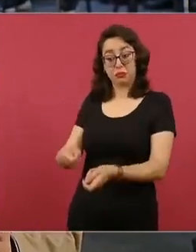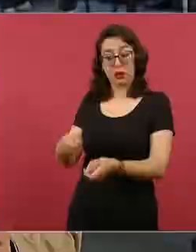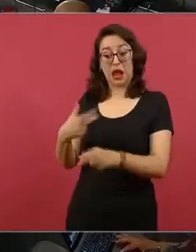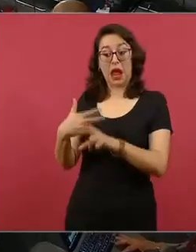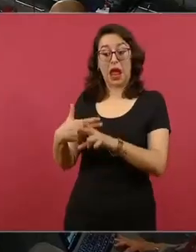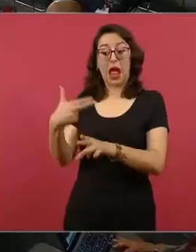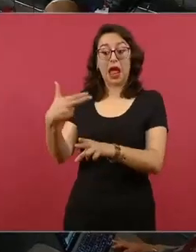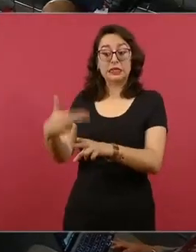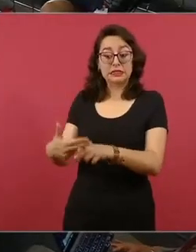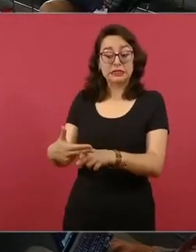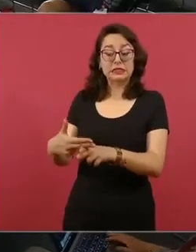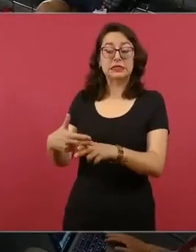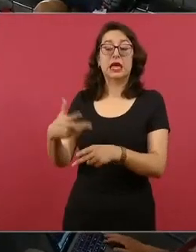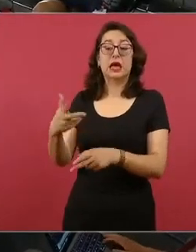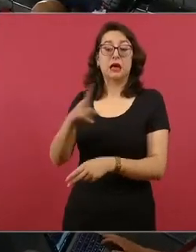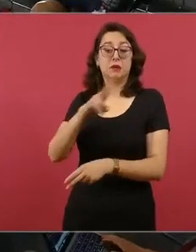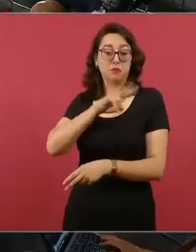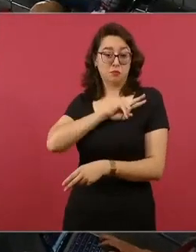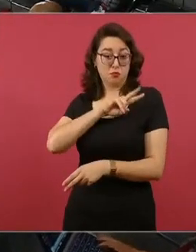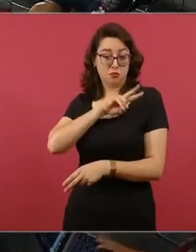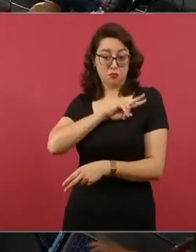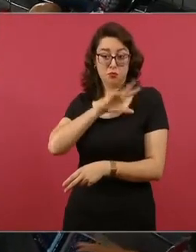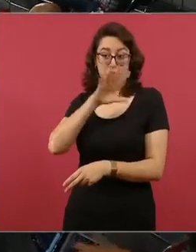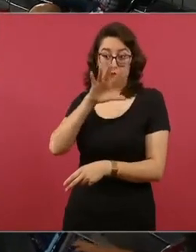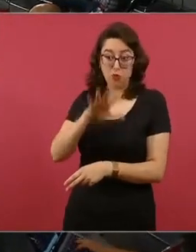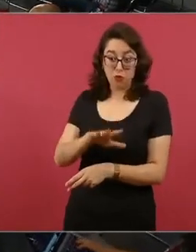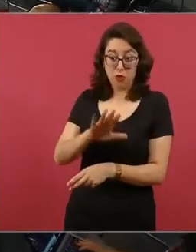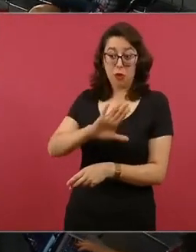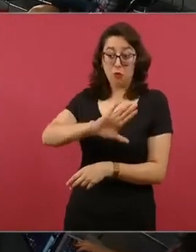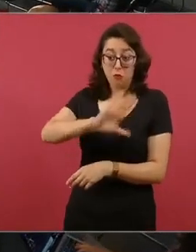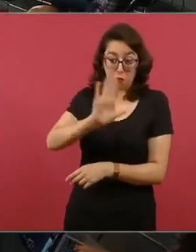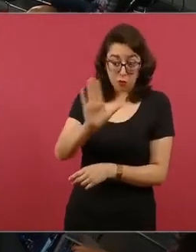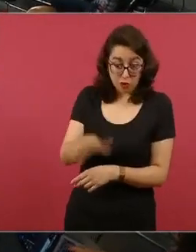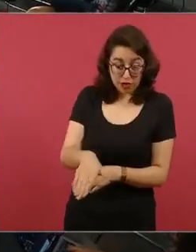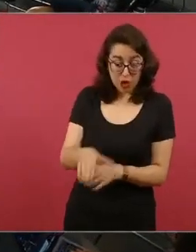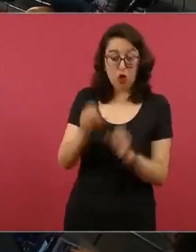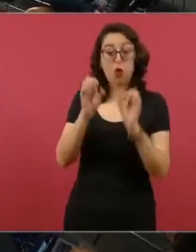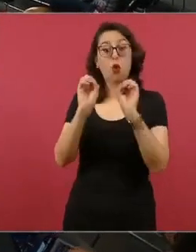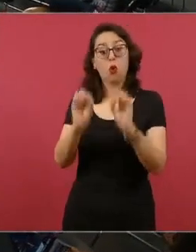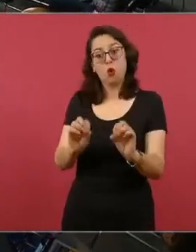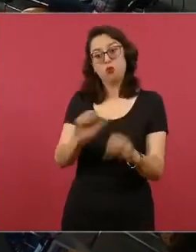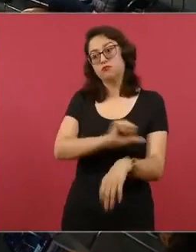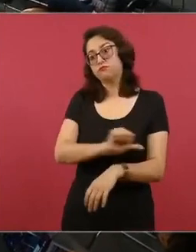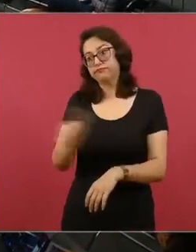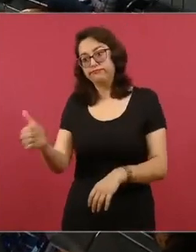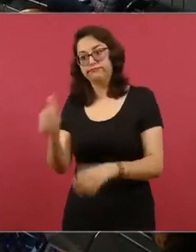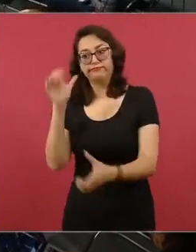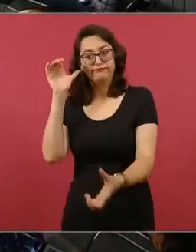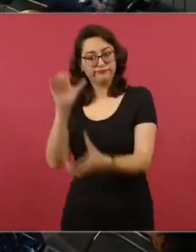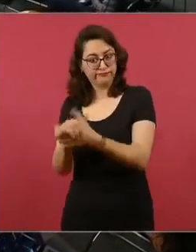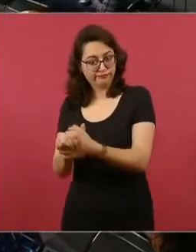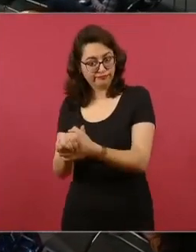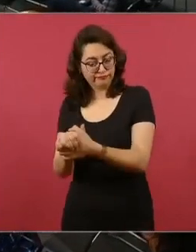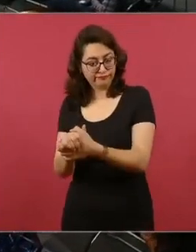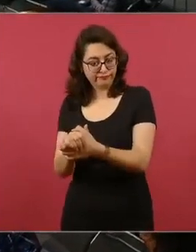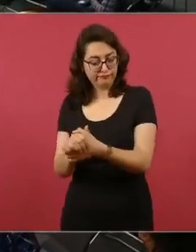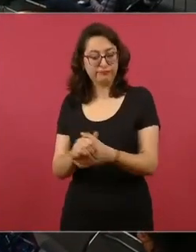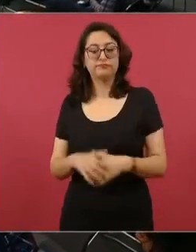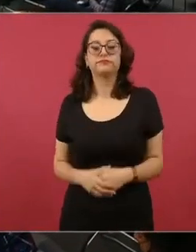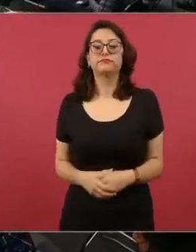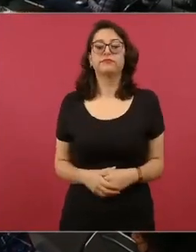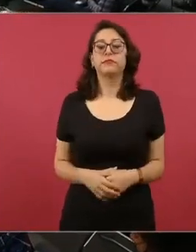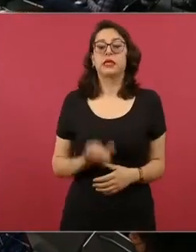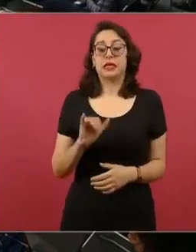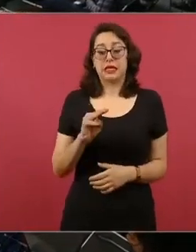la viuda o concubina contrajera en matrimonio o se encontraran en concubinato. El argumento que da el